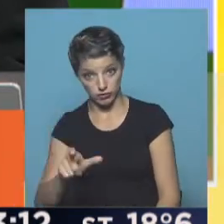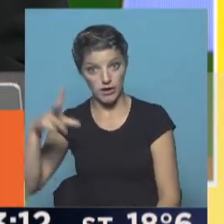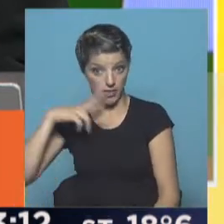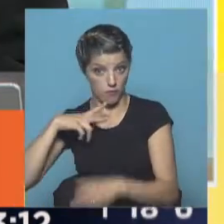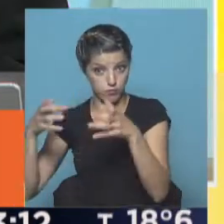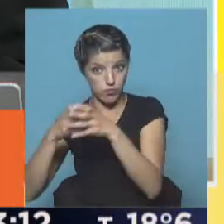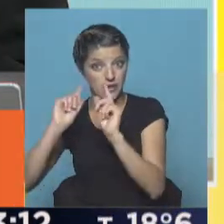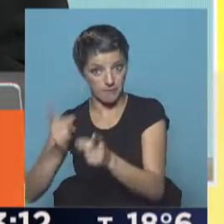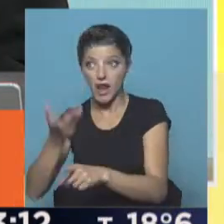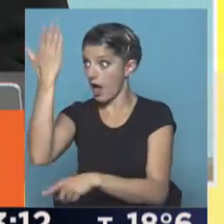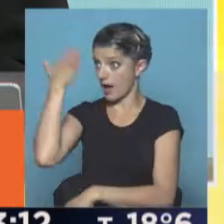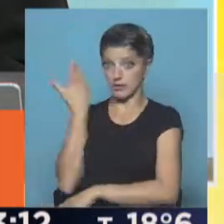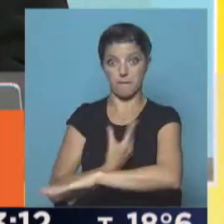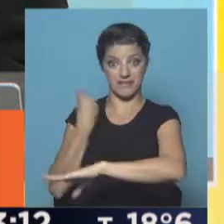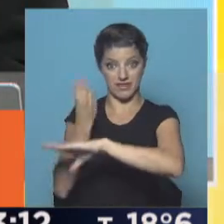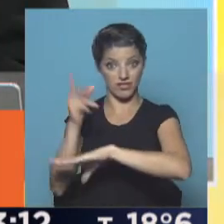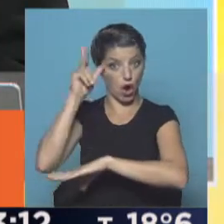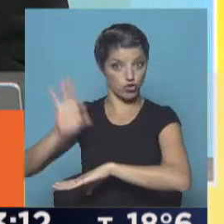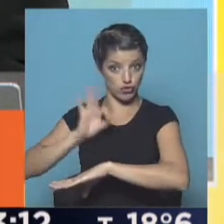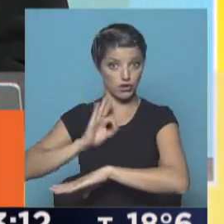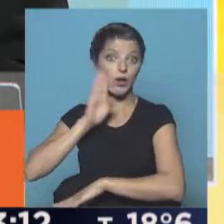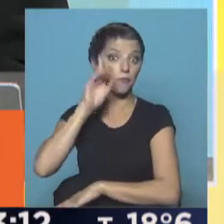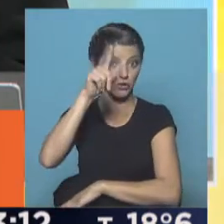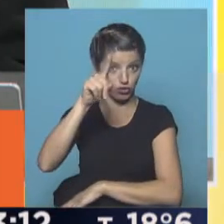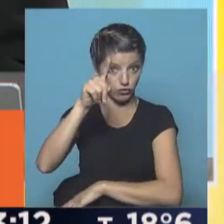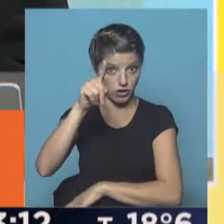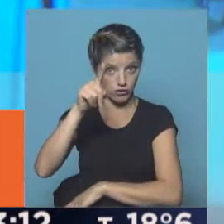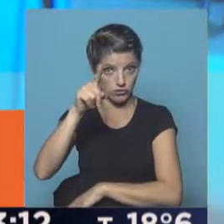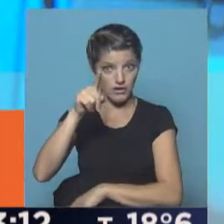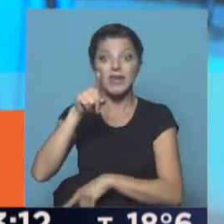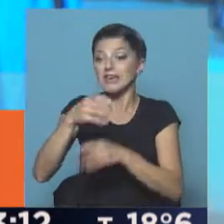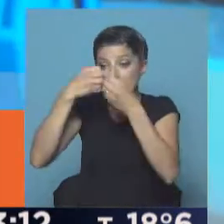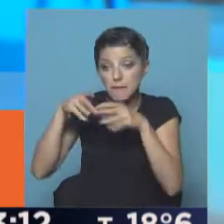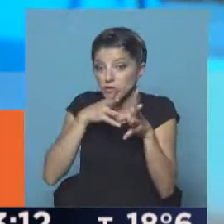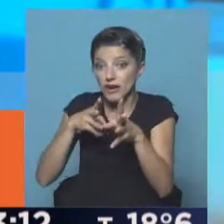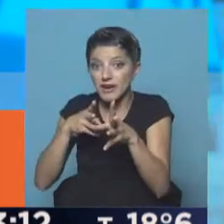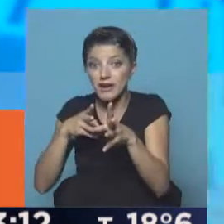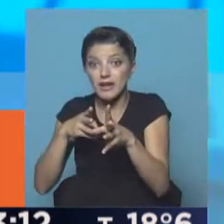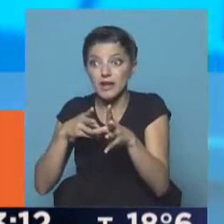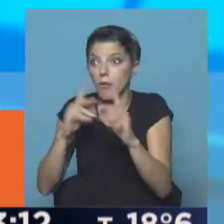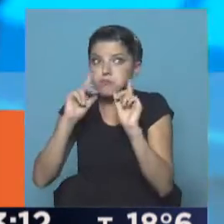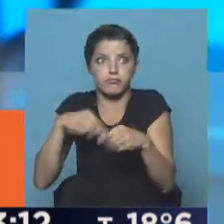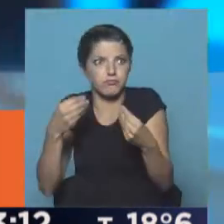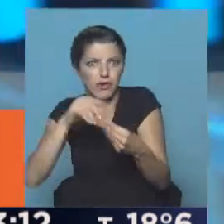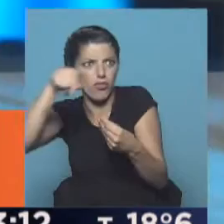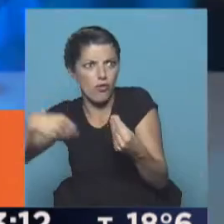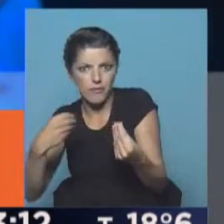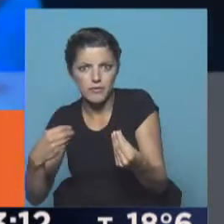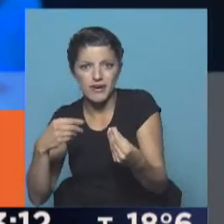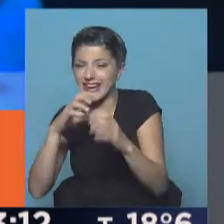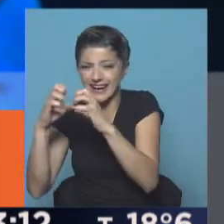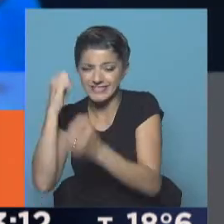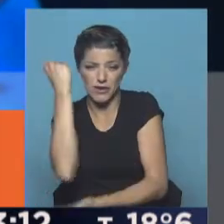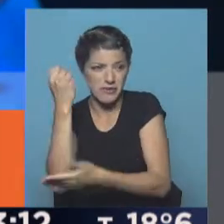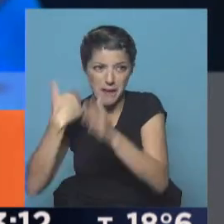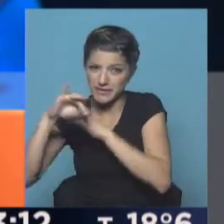fue presidente de los Estados Unidos 8 años y metió a Estados Unidos en una guerra que todavía nadie sabe por qué entró, y en la crisis económica y financiera más